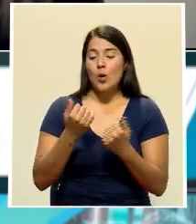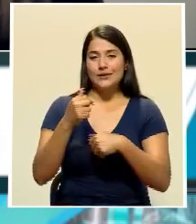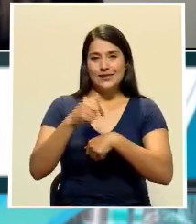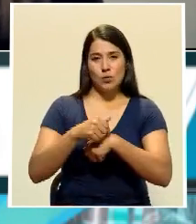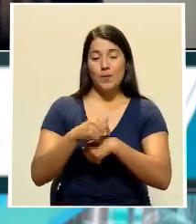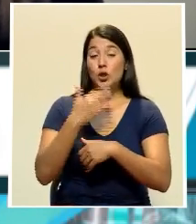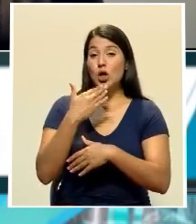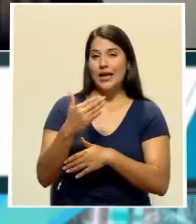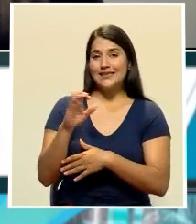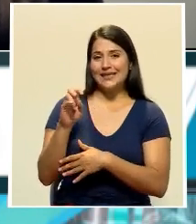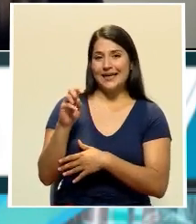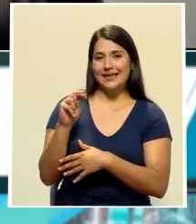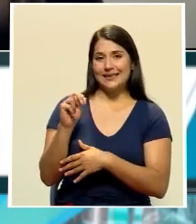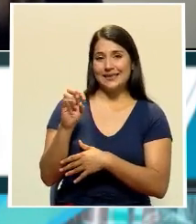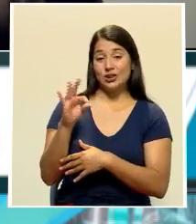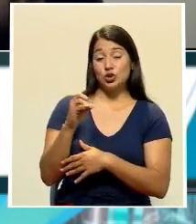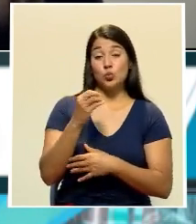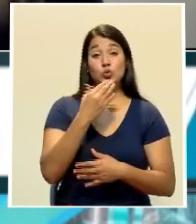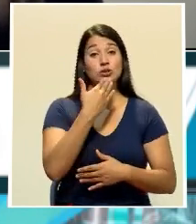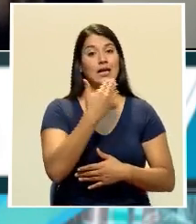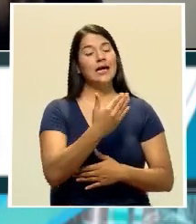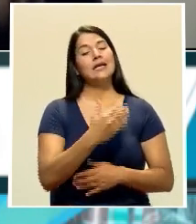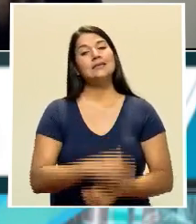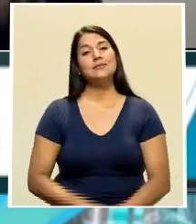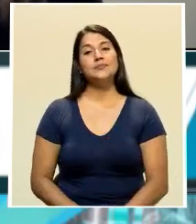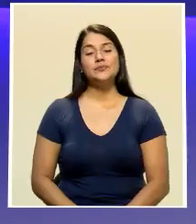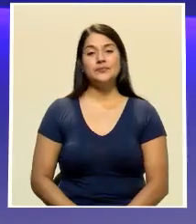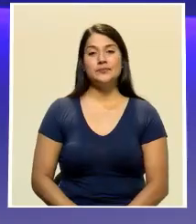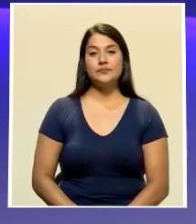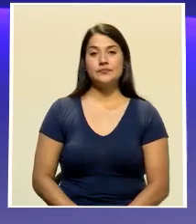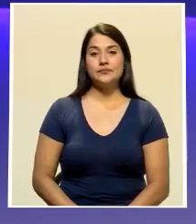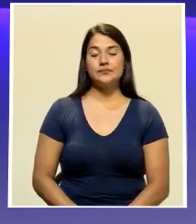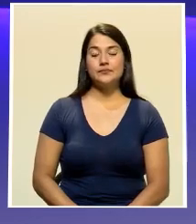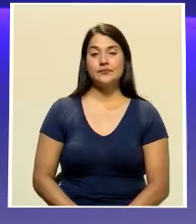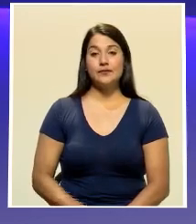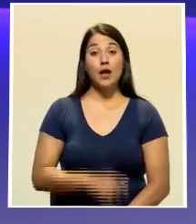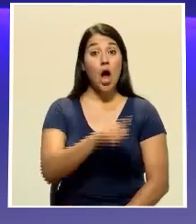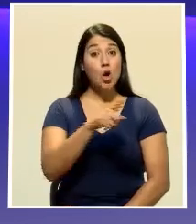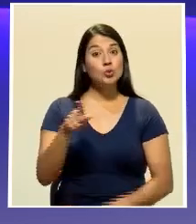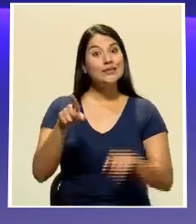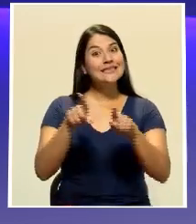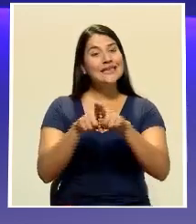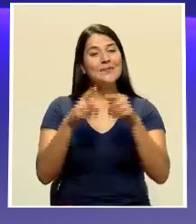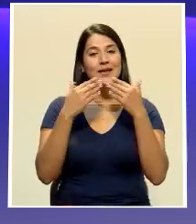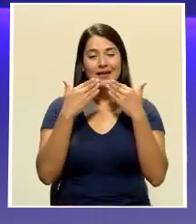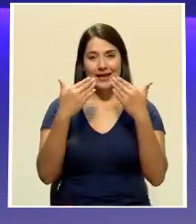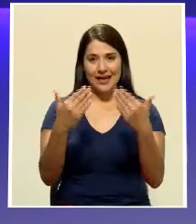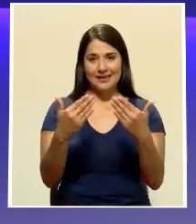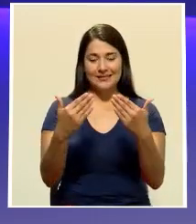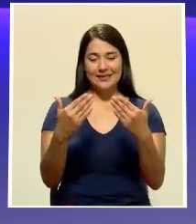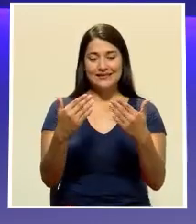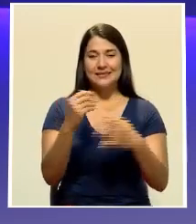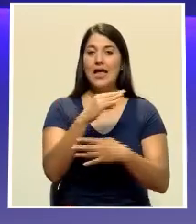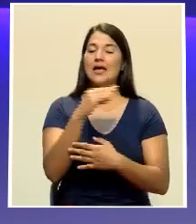momento mucho. Gracias, Ernesto. Muchas gracias. Vilma Ibarra con nosotros. Y a ustedes también las gracias,